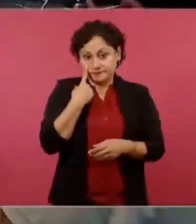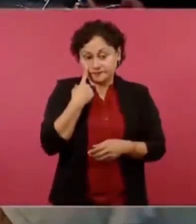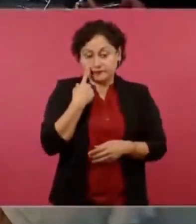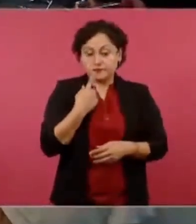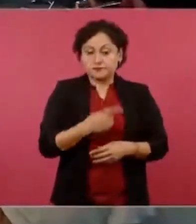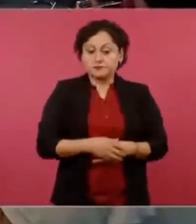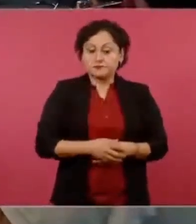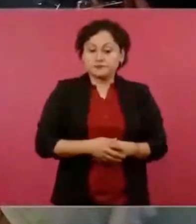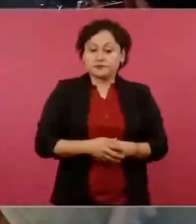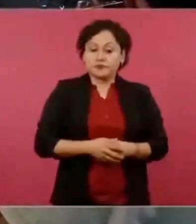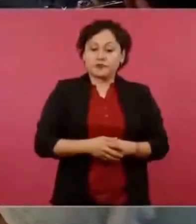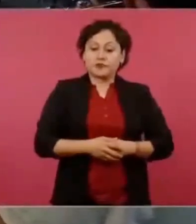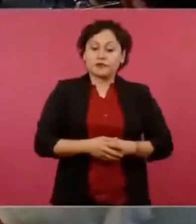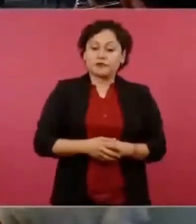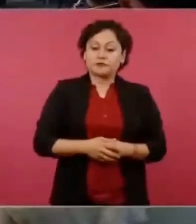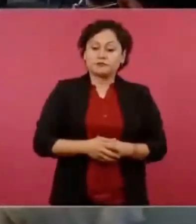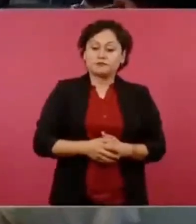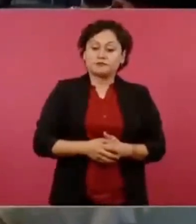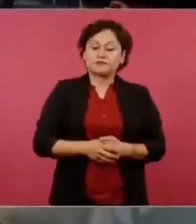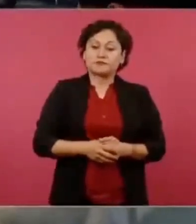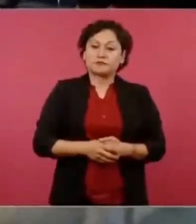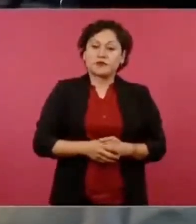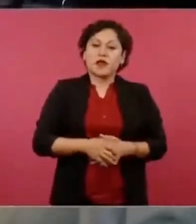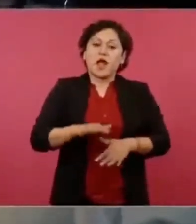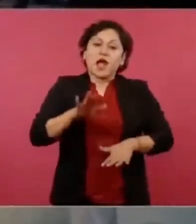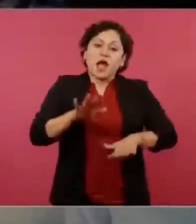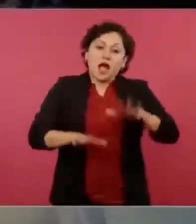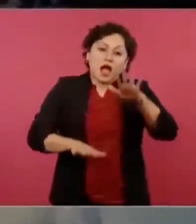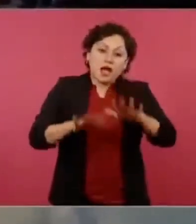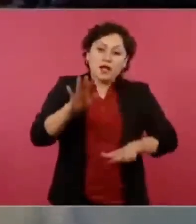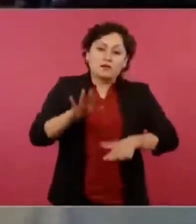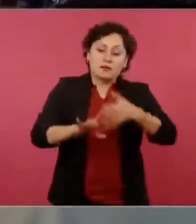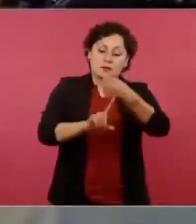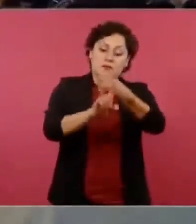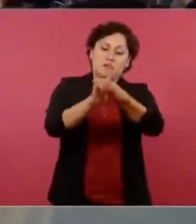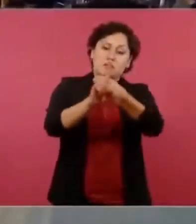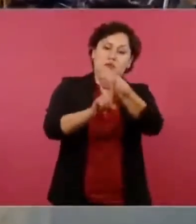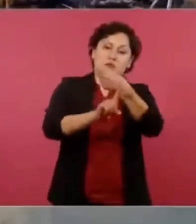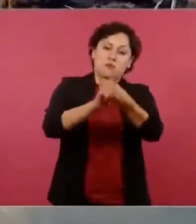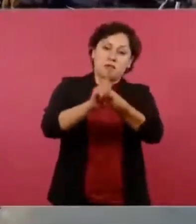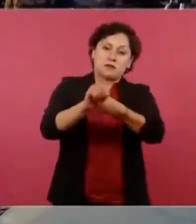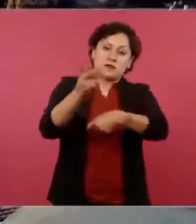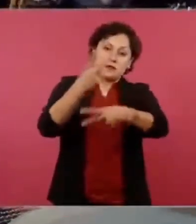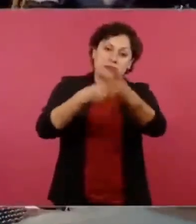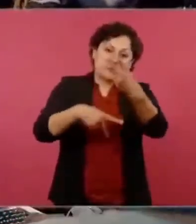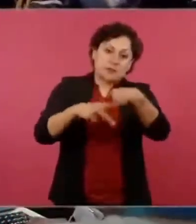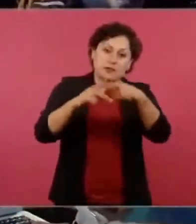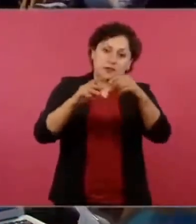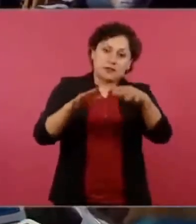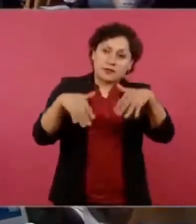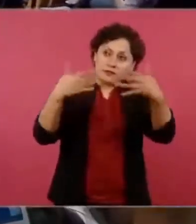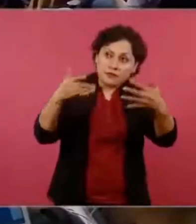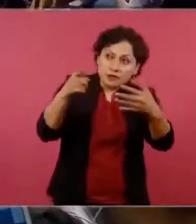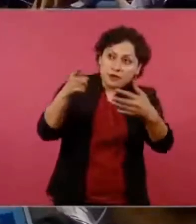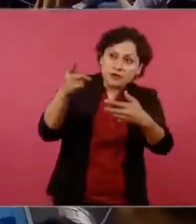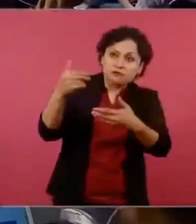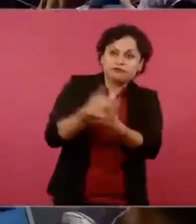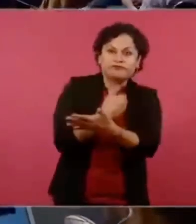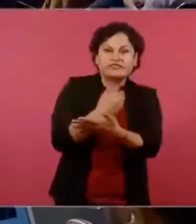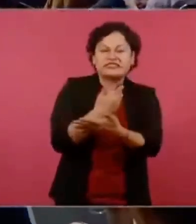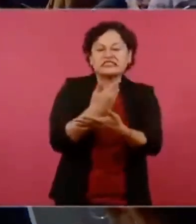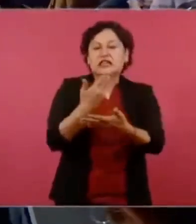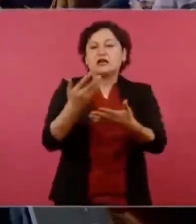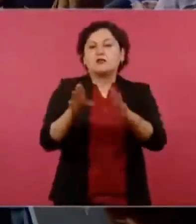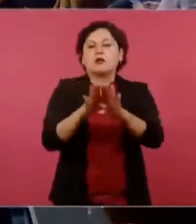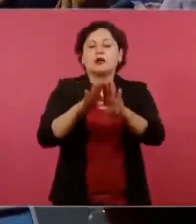que se producen afuera y tienen un efecto interno, pero